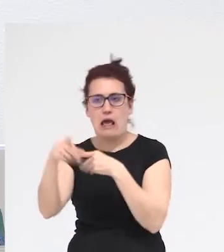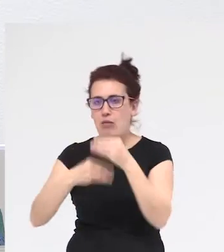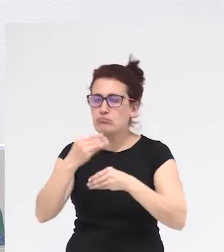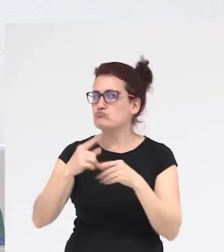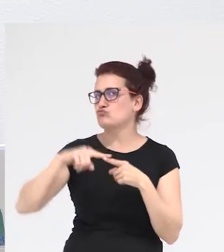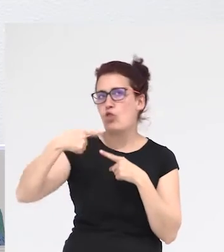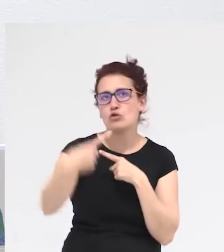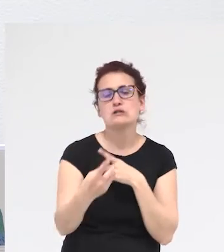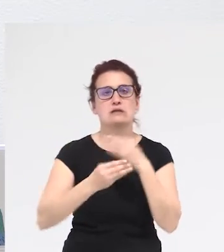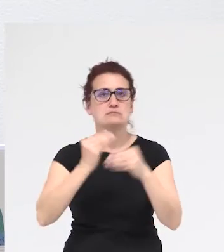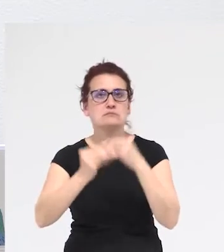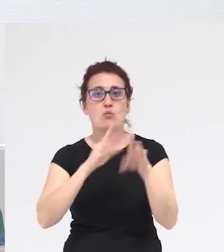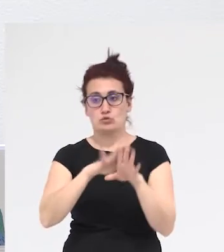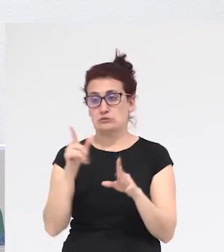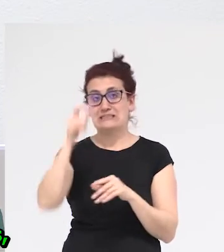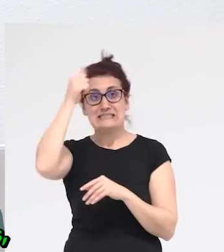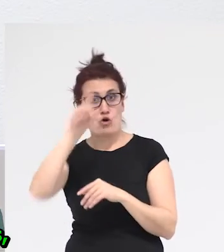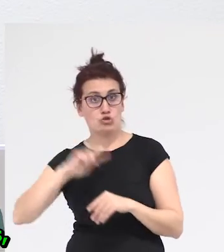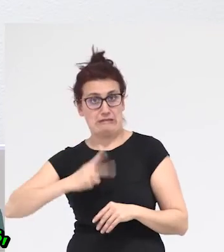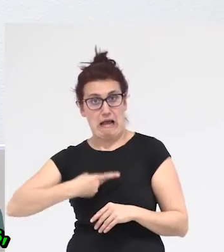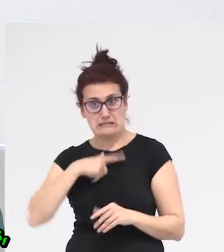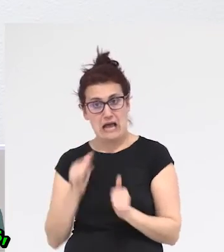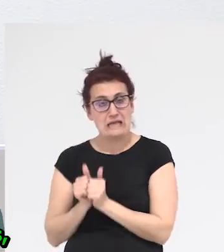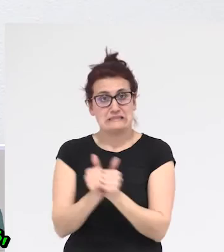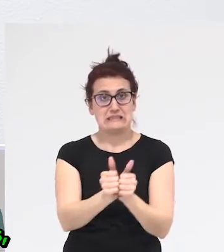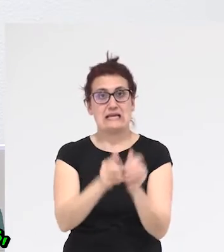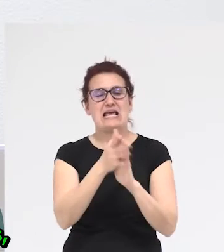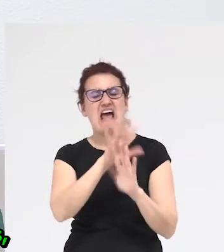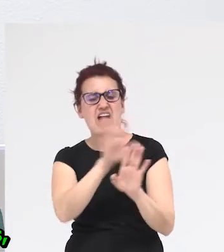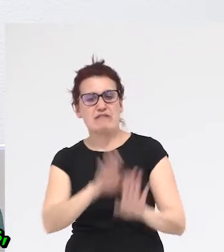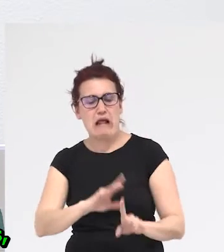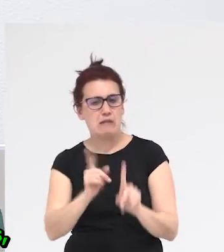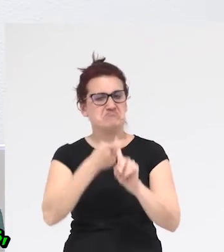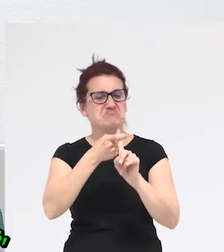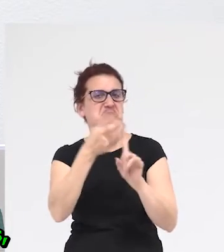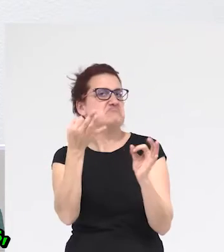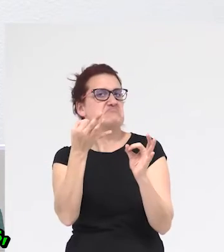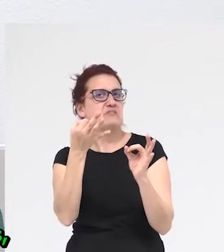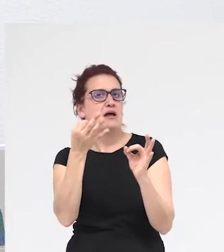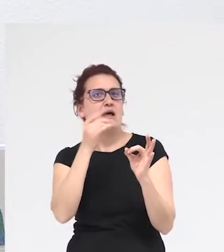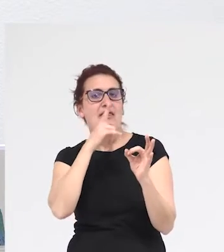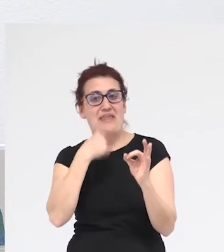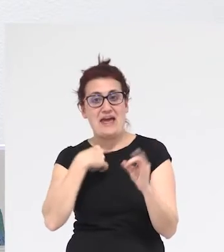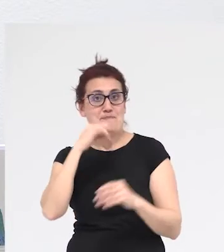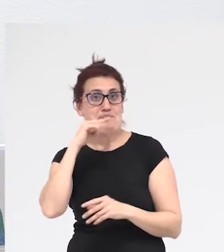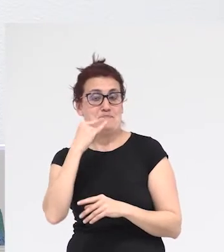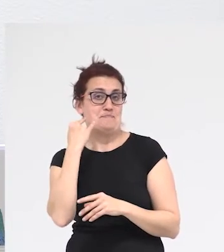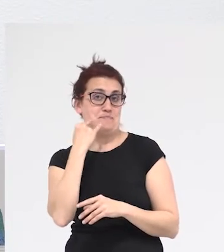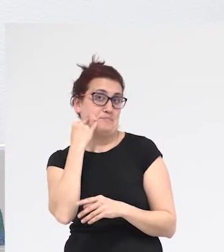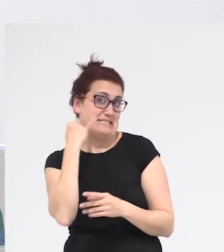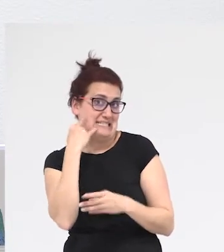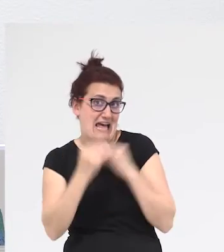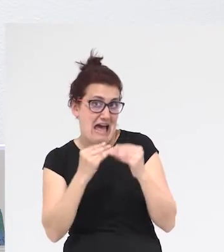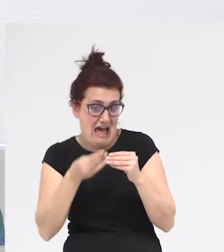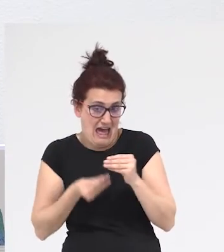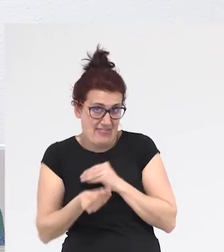diario, su asistente, un chico trans, y terminan encontrando una forma fantástica de hacer pis, que es a través de